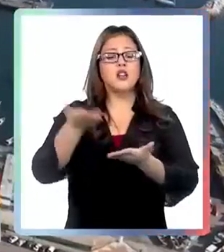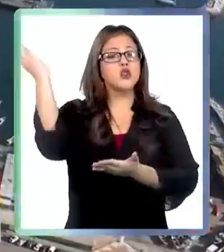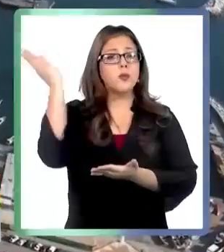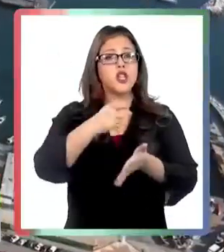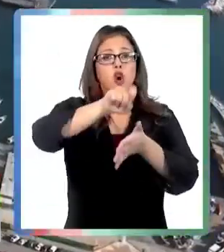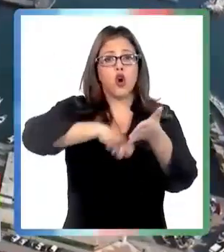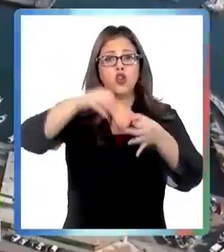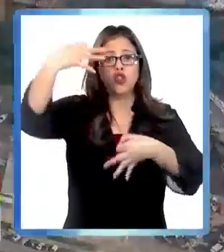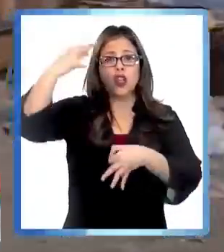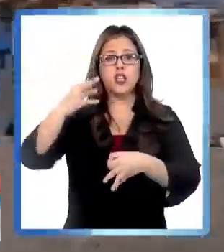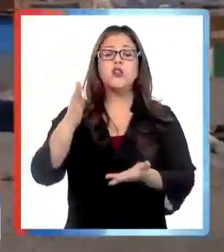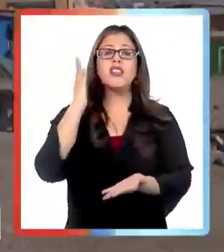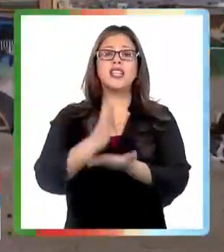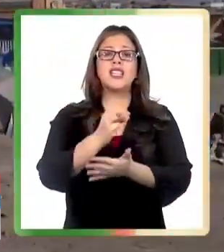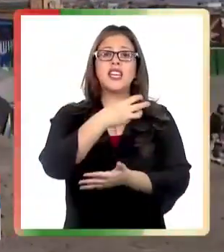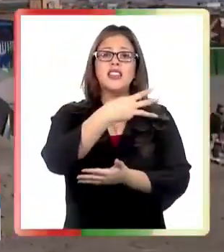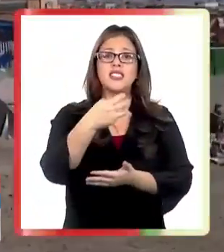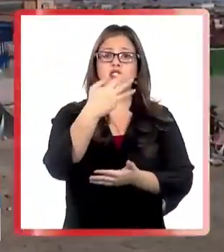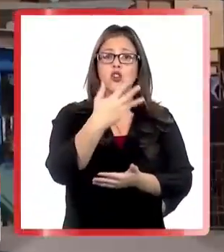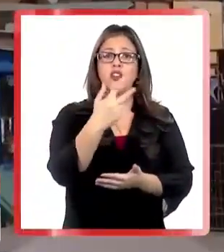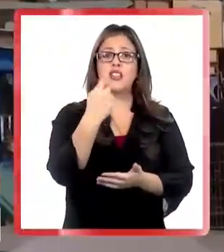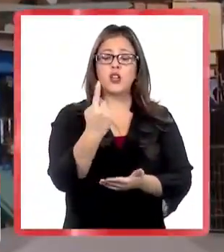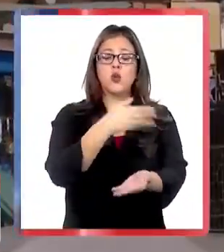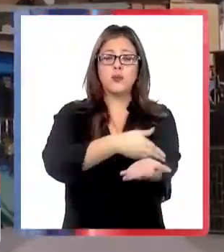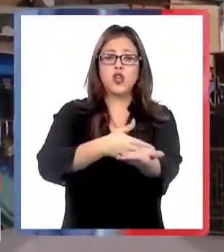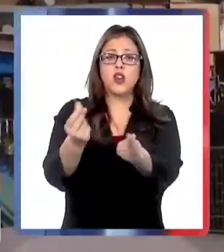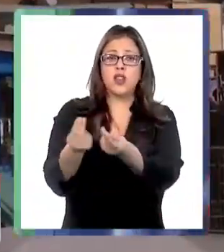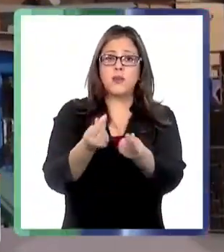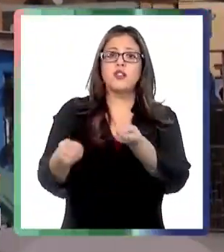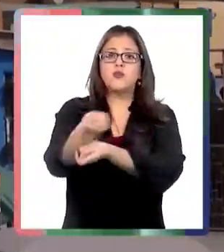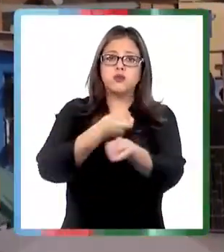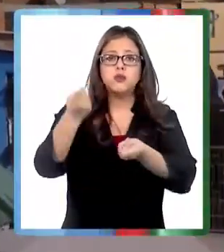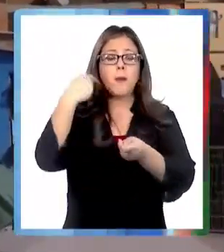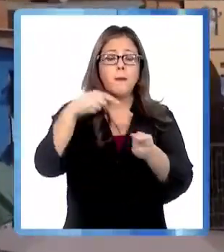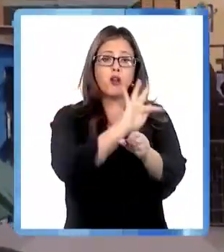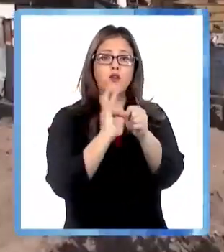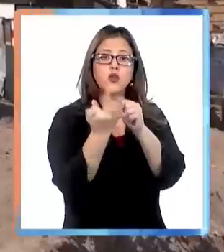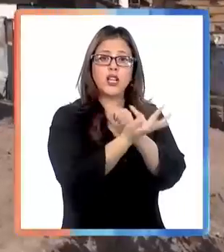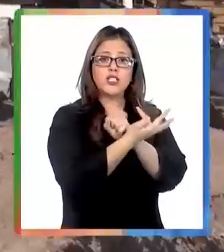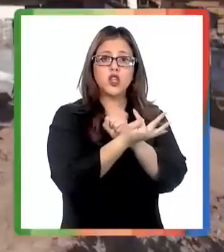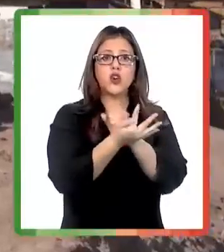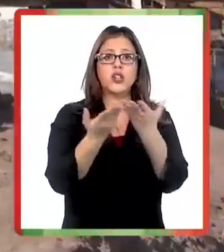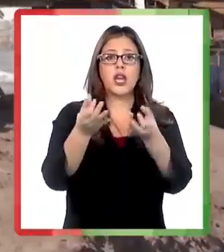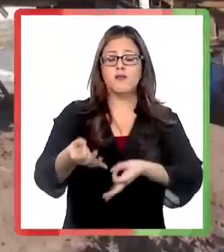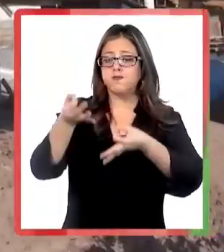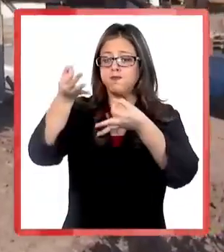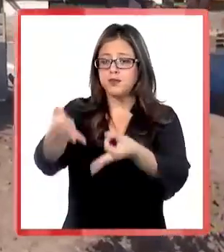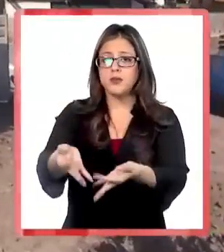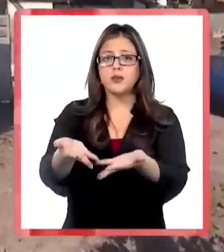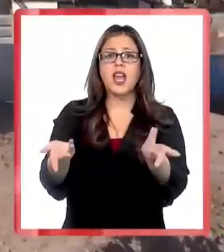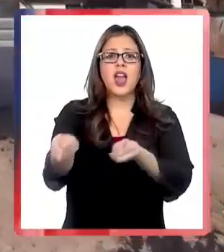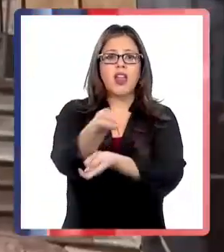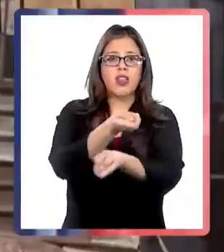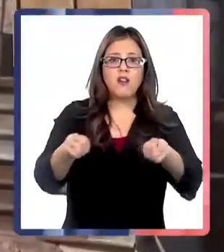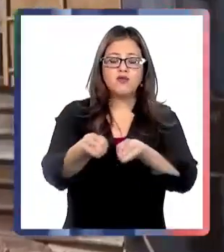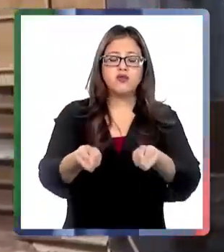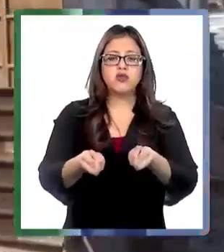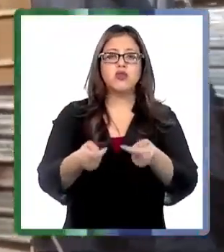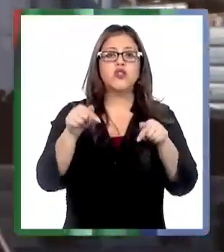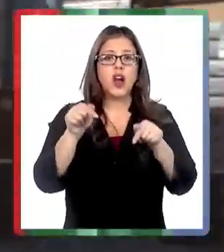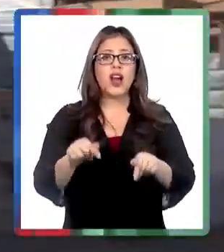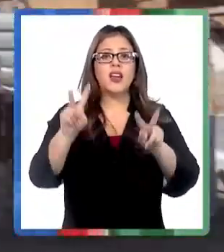391 millones de pesos al fisco, pero la Fundación Democracia Viva presentó un recurso de reposición. Han pedido la suspensión. Lo que va a hacer